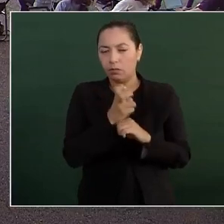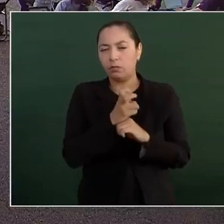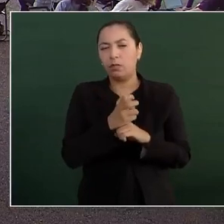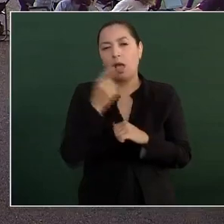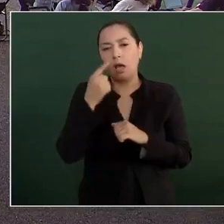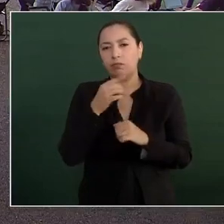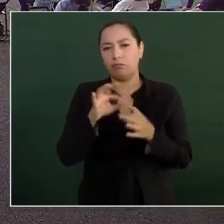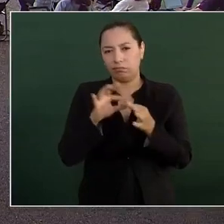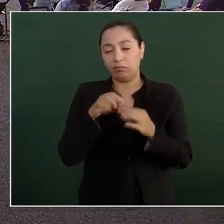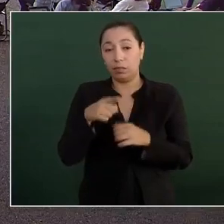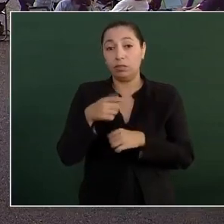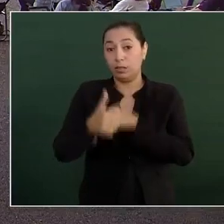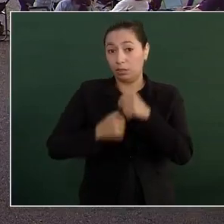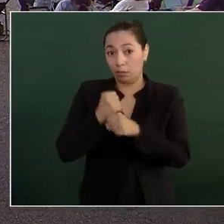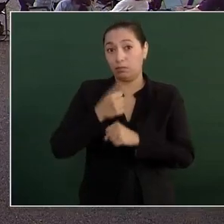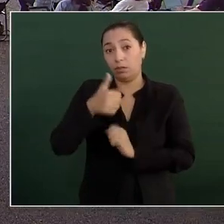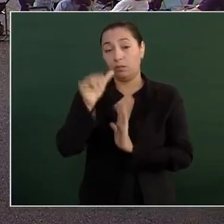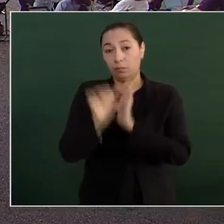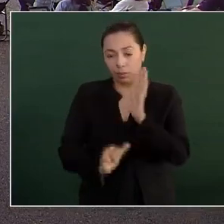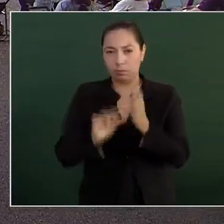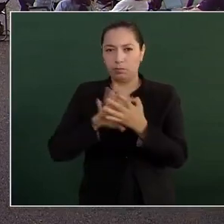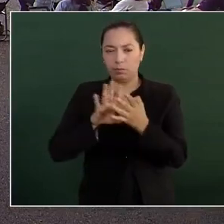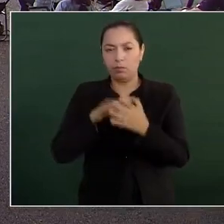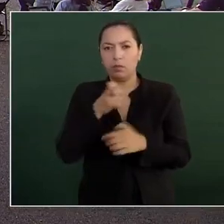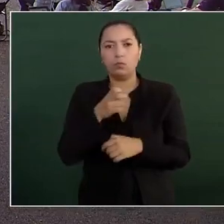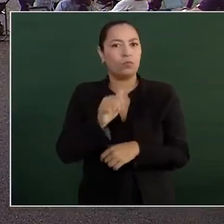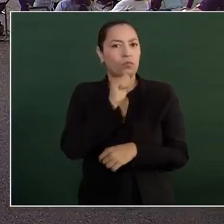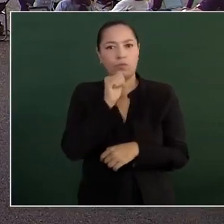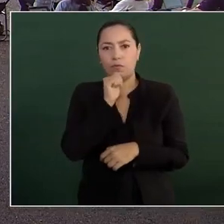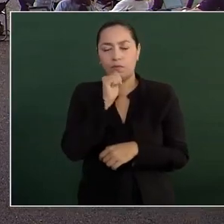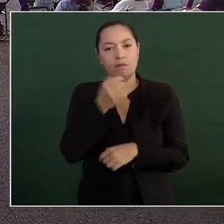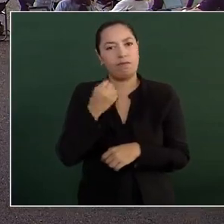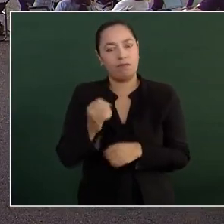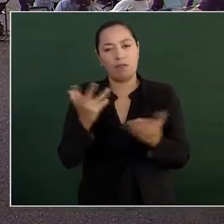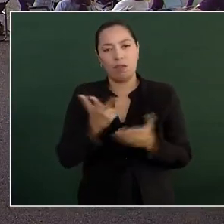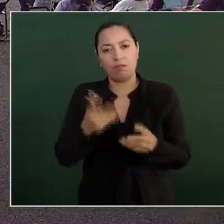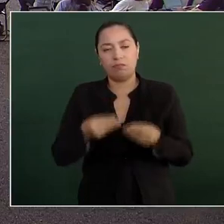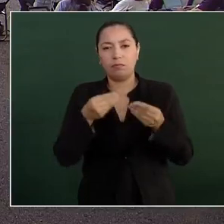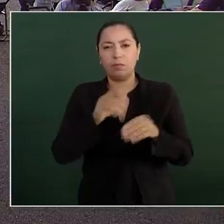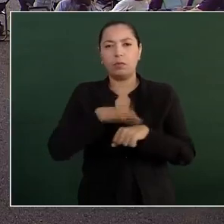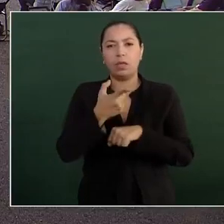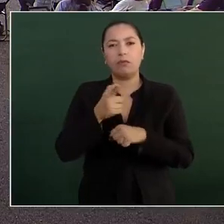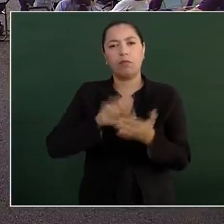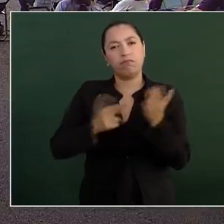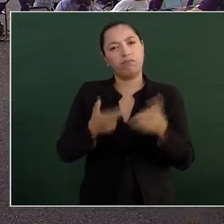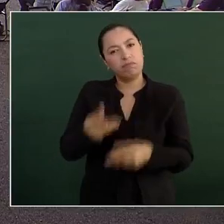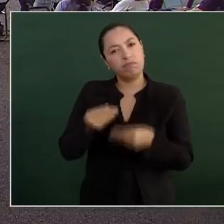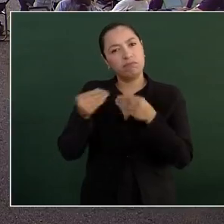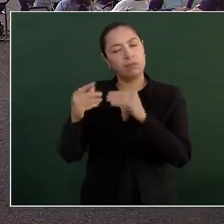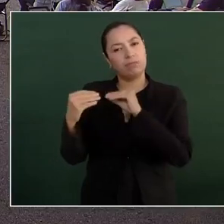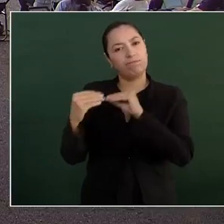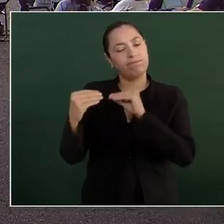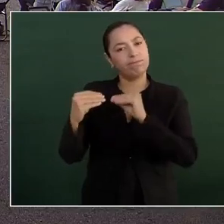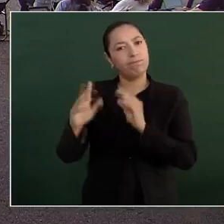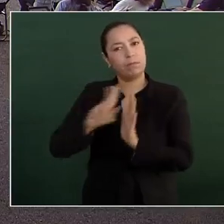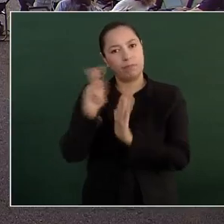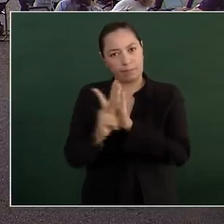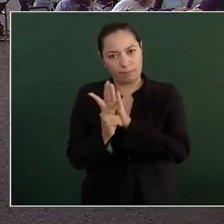de 6 años, 6 meses de prisión no ha causado ejecutoria, pues hay un recurso de apelación pendiente de resolver.